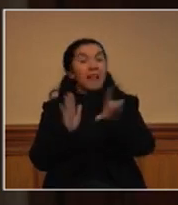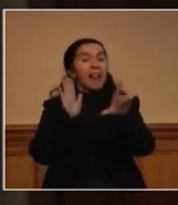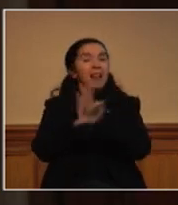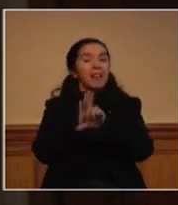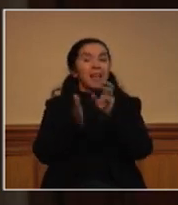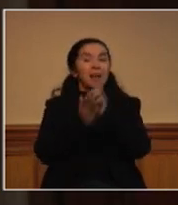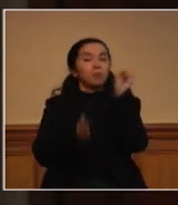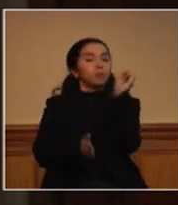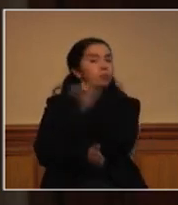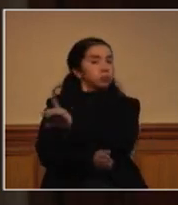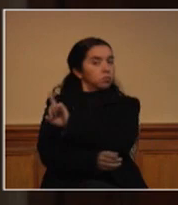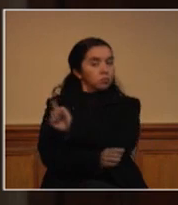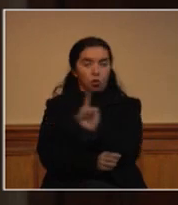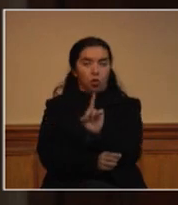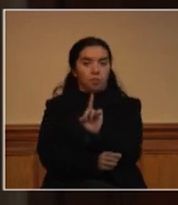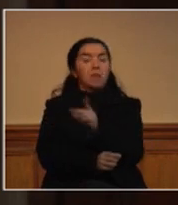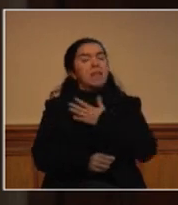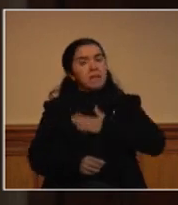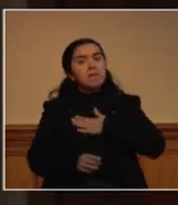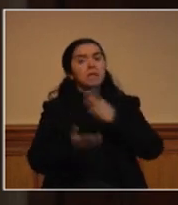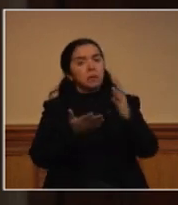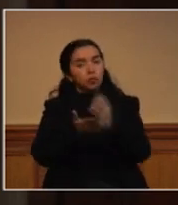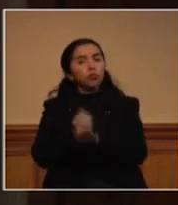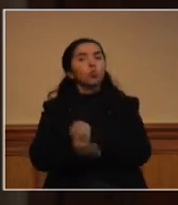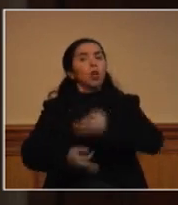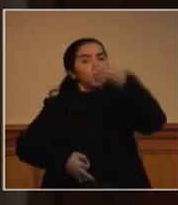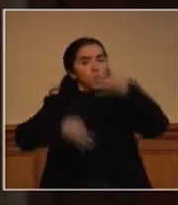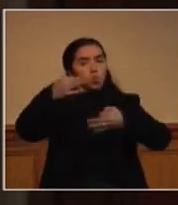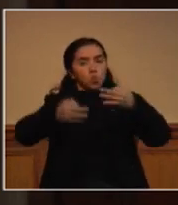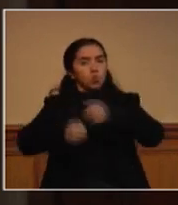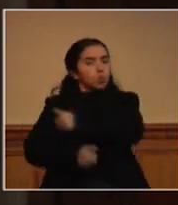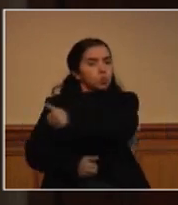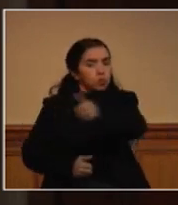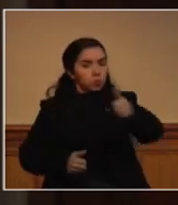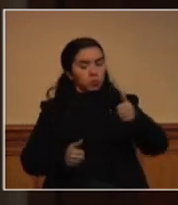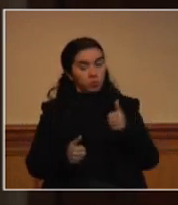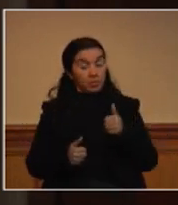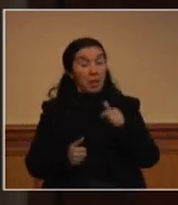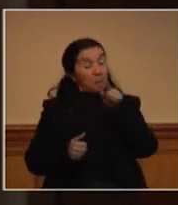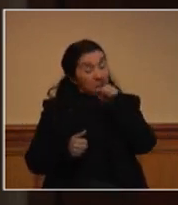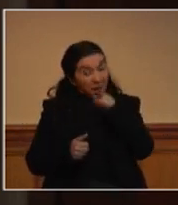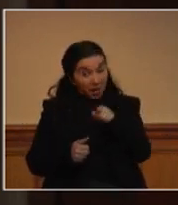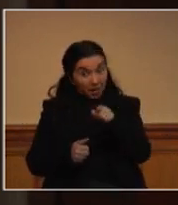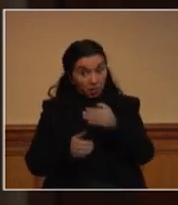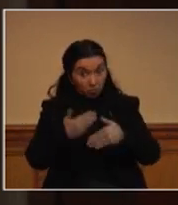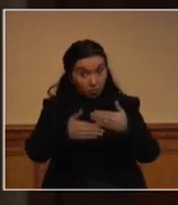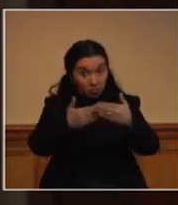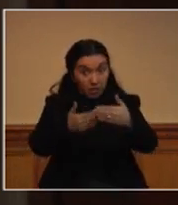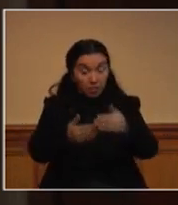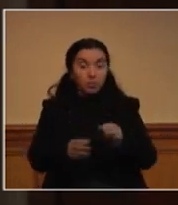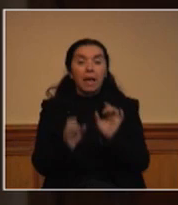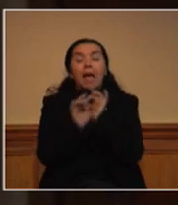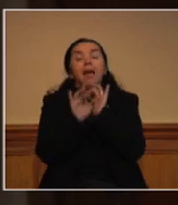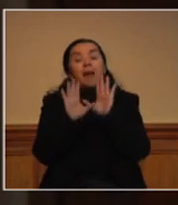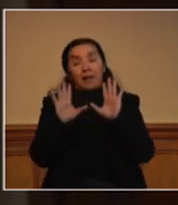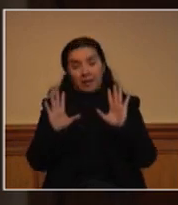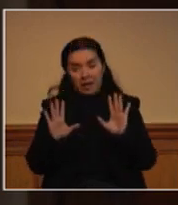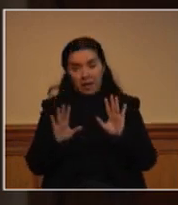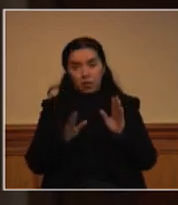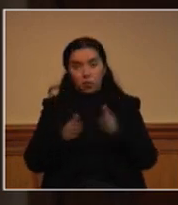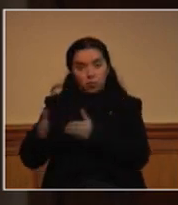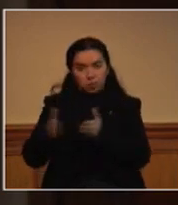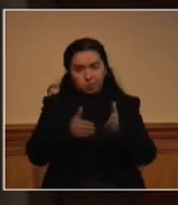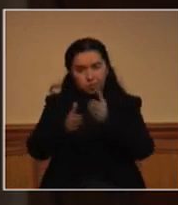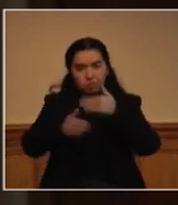Es decir, queremos sueldos justos para todos. Pero para que eso suceda, evidentemente hay que caminar un camino